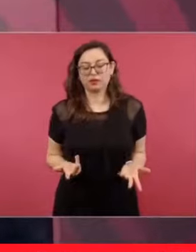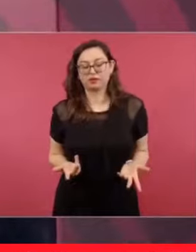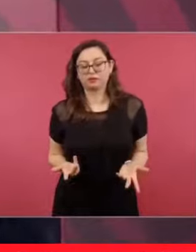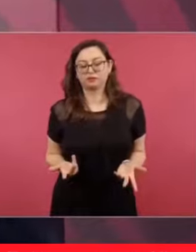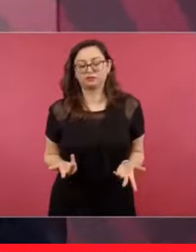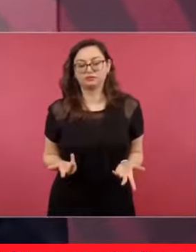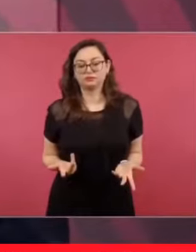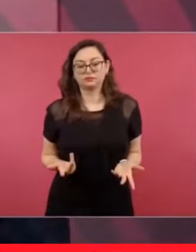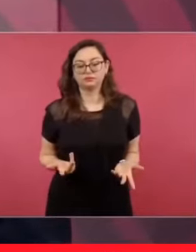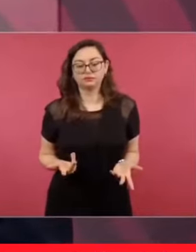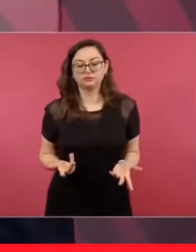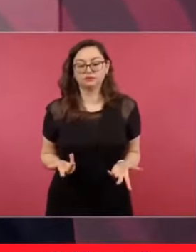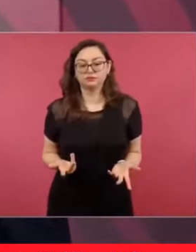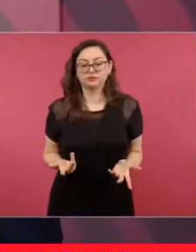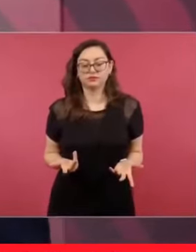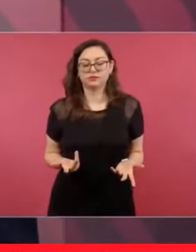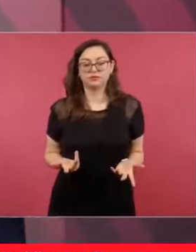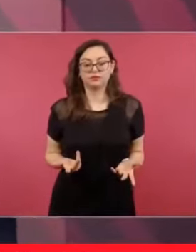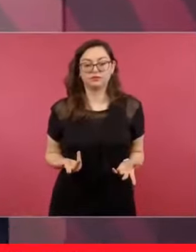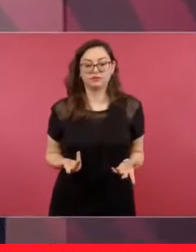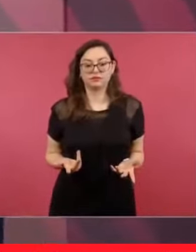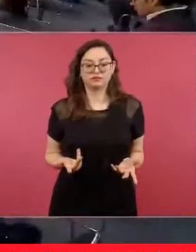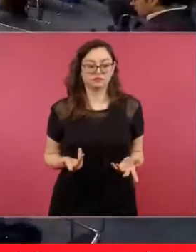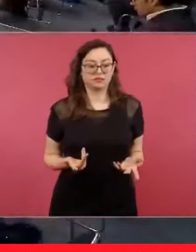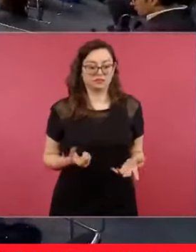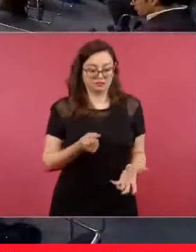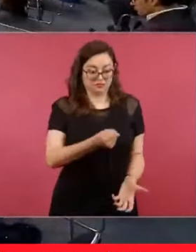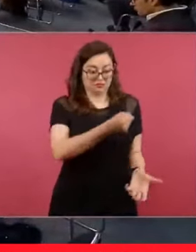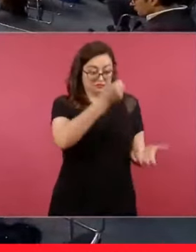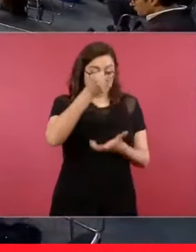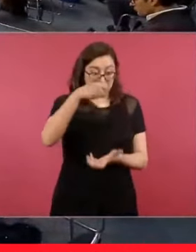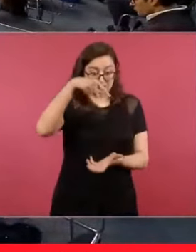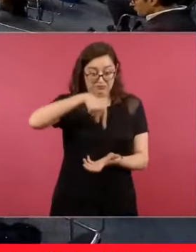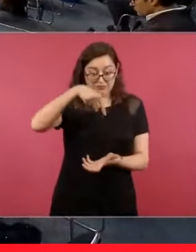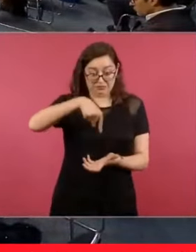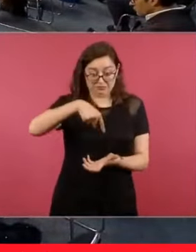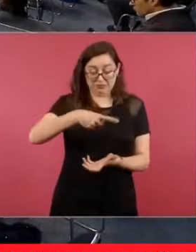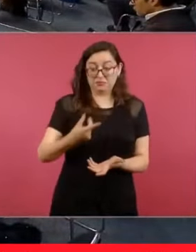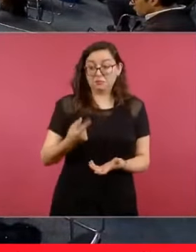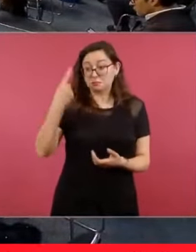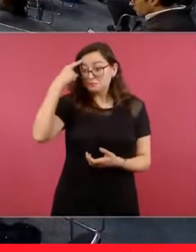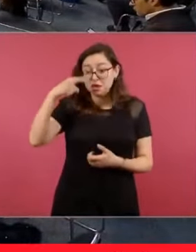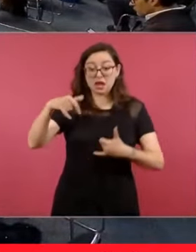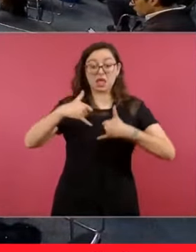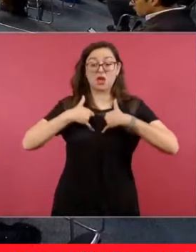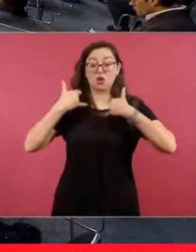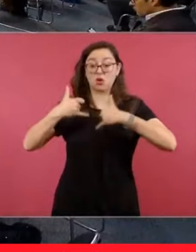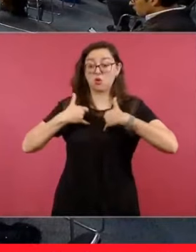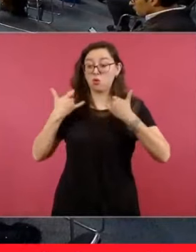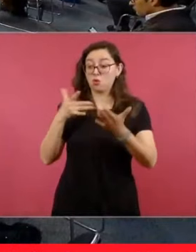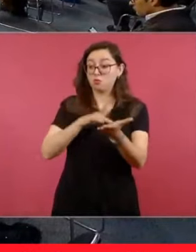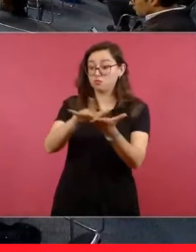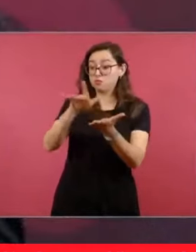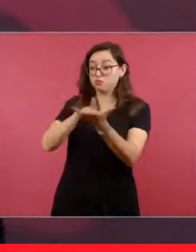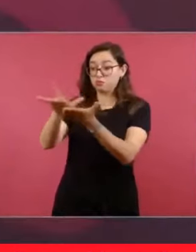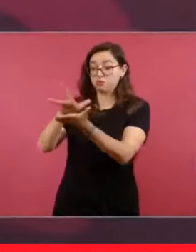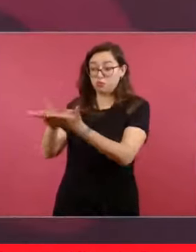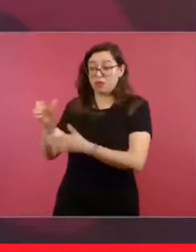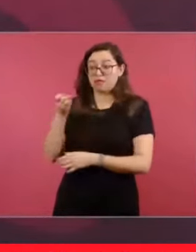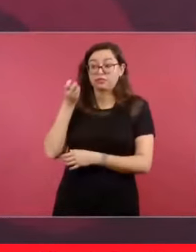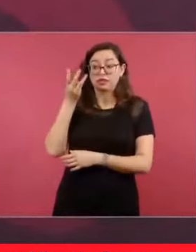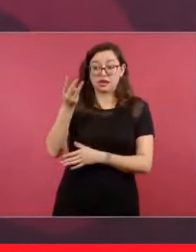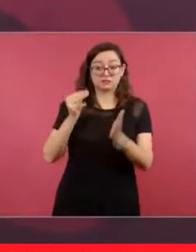que todo el programa de jóvenes construyendo el futuro que apoya a